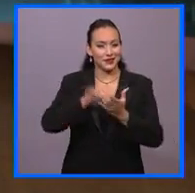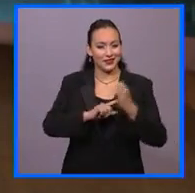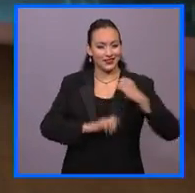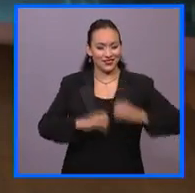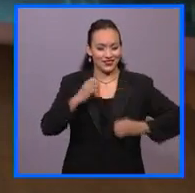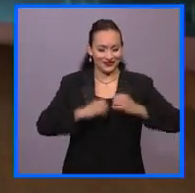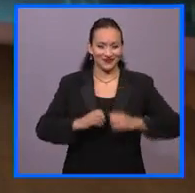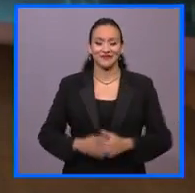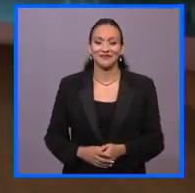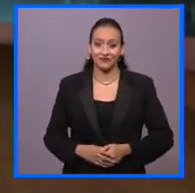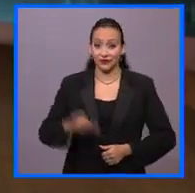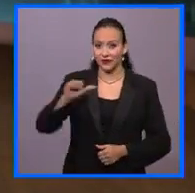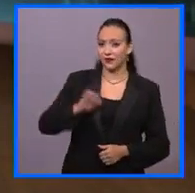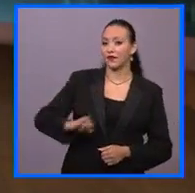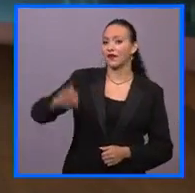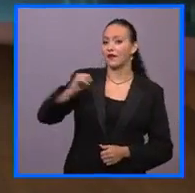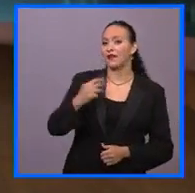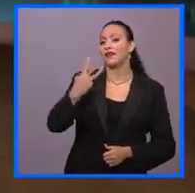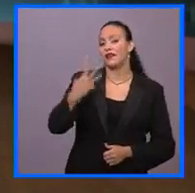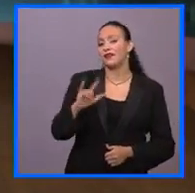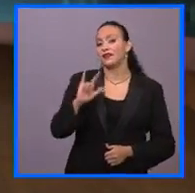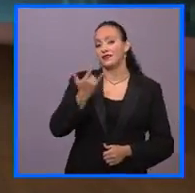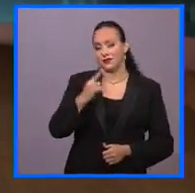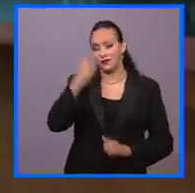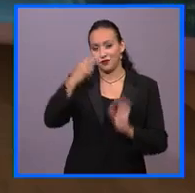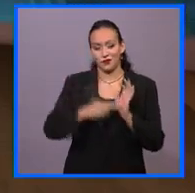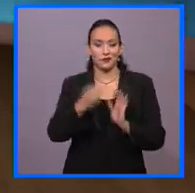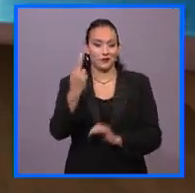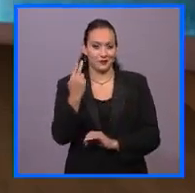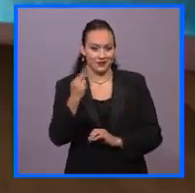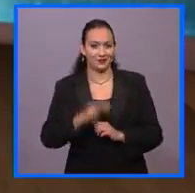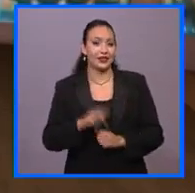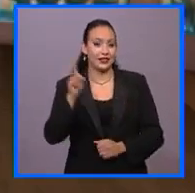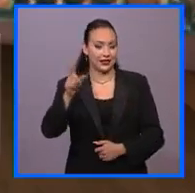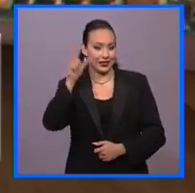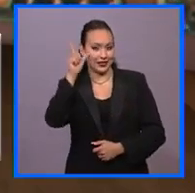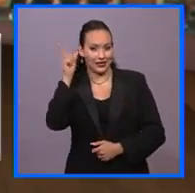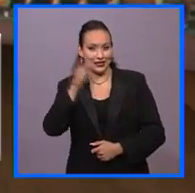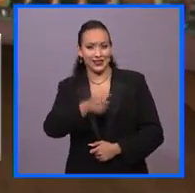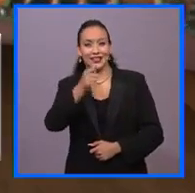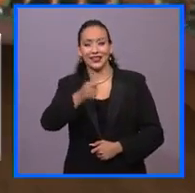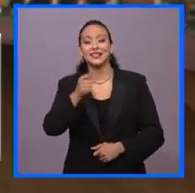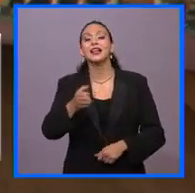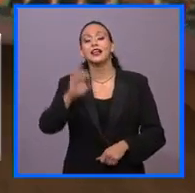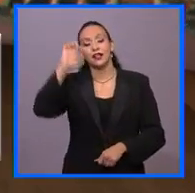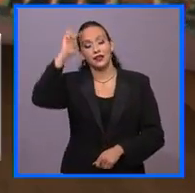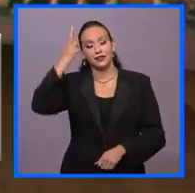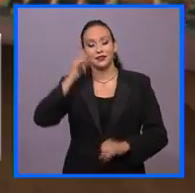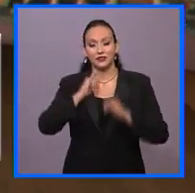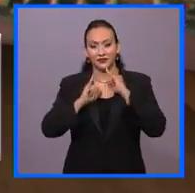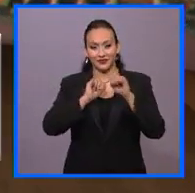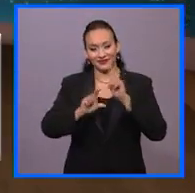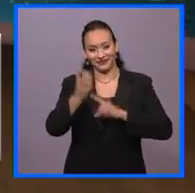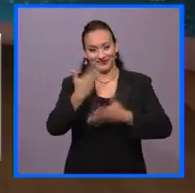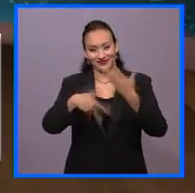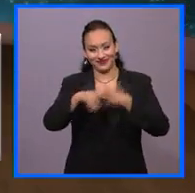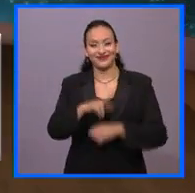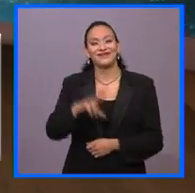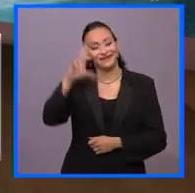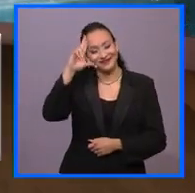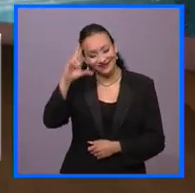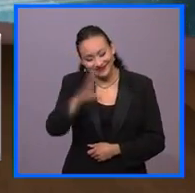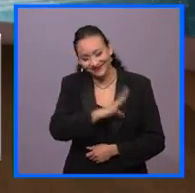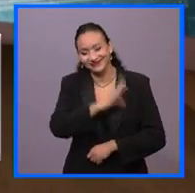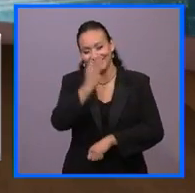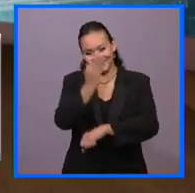la Federación. Hoy es jueves 3 de julio de 2025. Soy Laura Murillo y saludo a Osiris Rostro, quien nos acompaña en